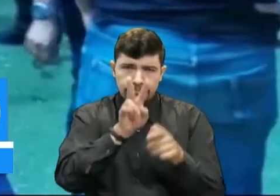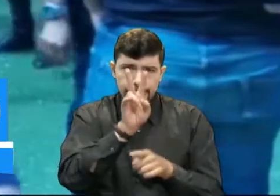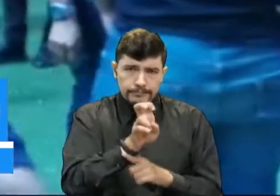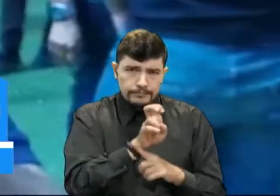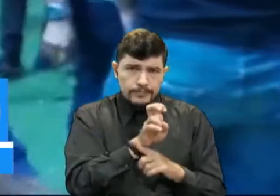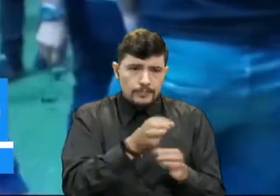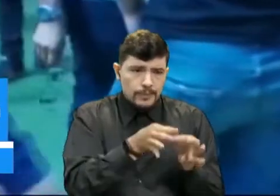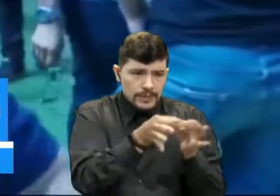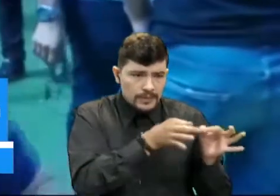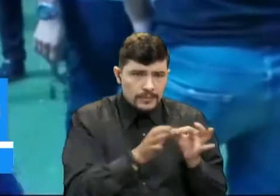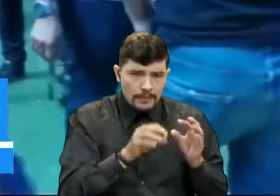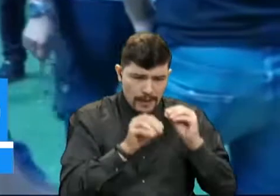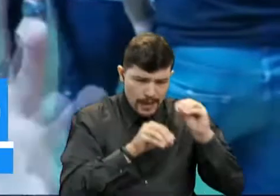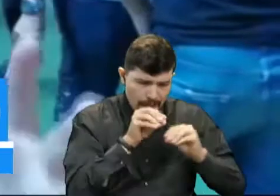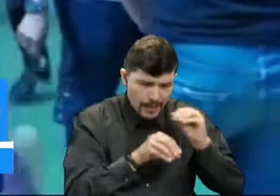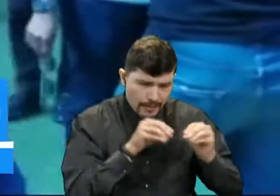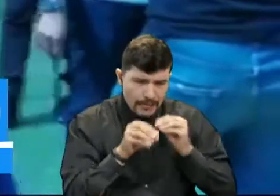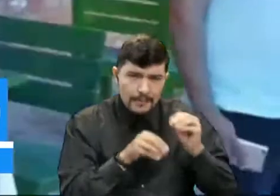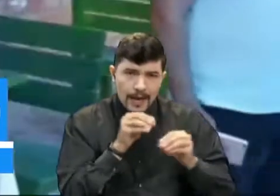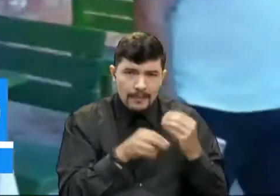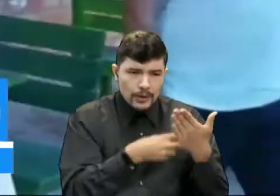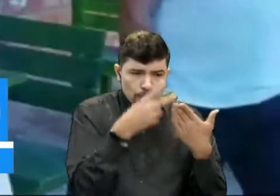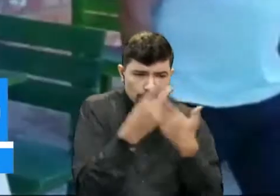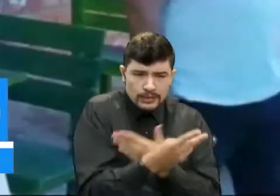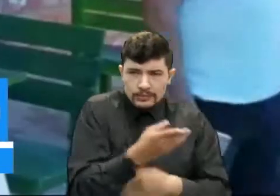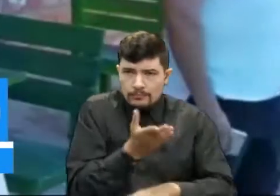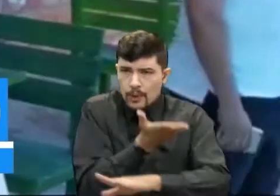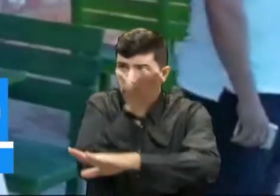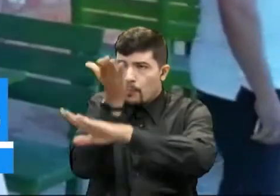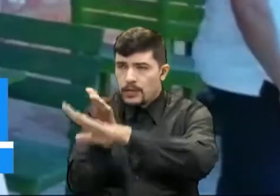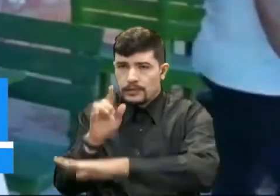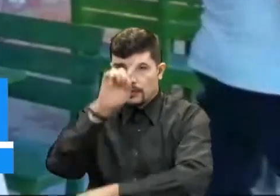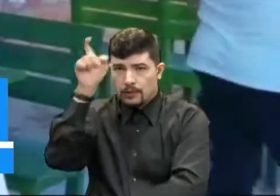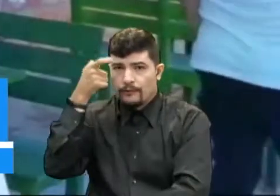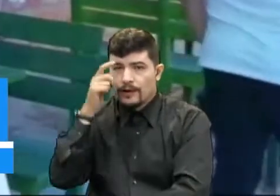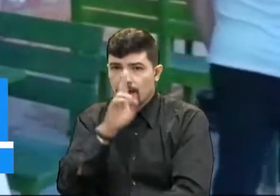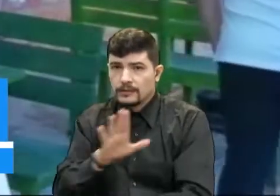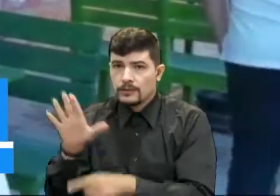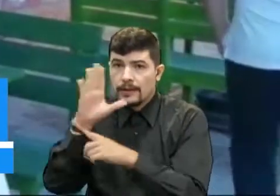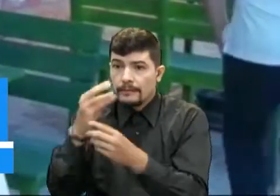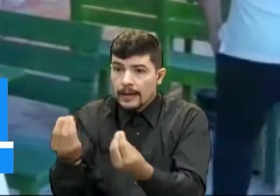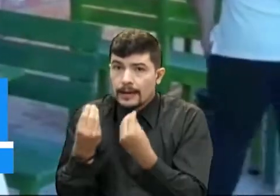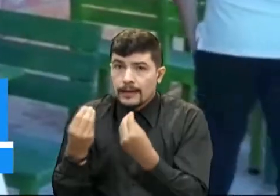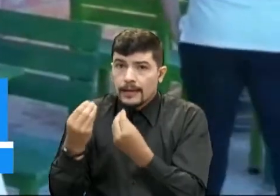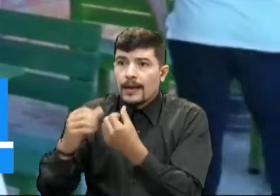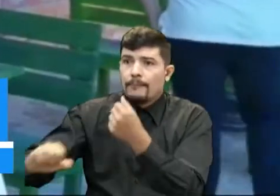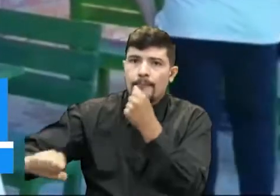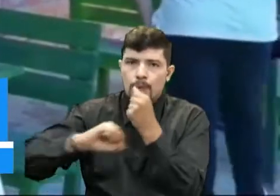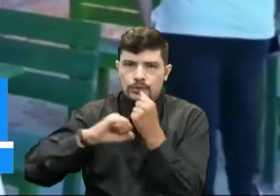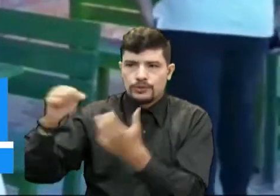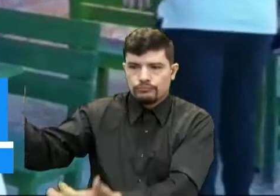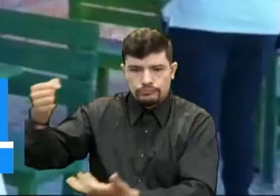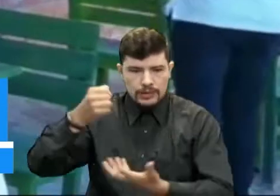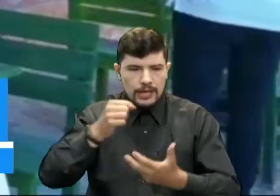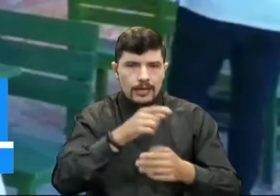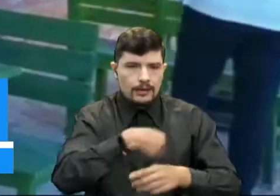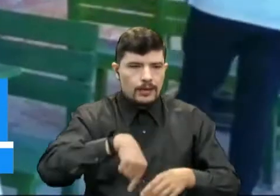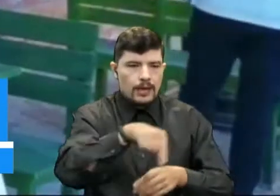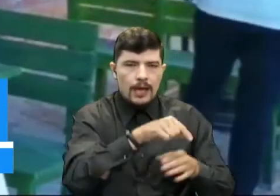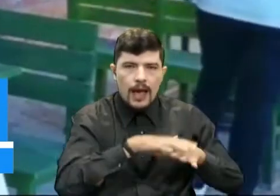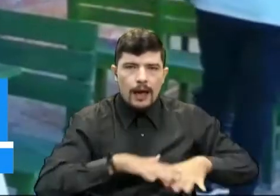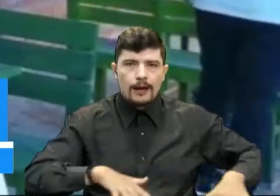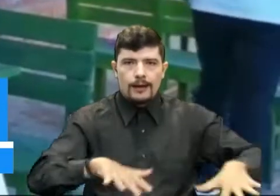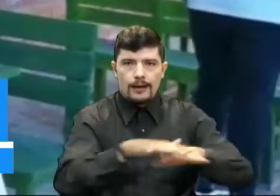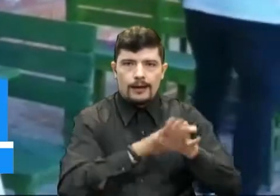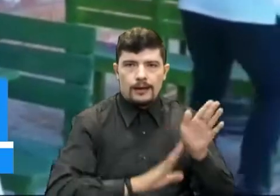departamental para que nuestra provincia salga adelante. Es un paso importantísimo. Esta asociación es una nueva herramienta de gestión que tenemos todos